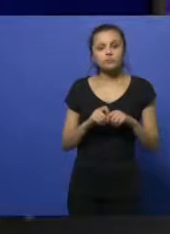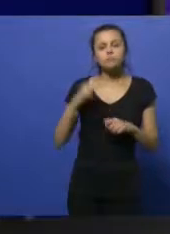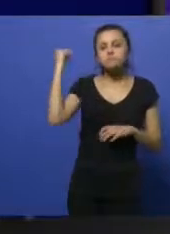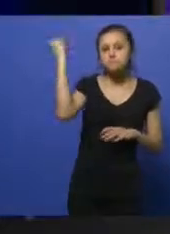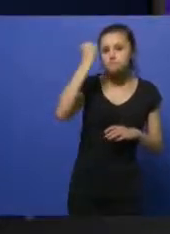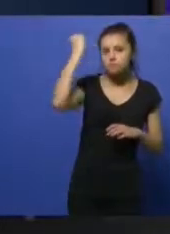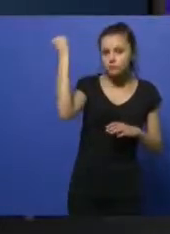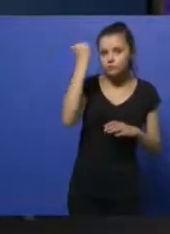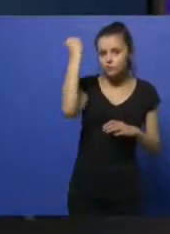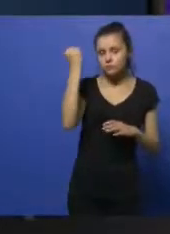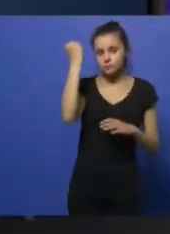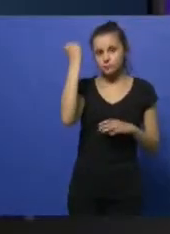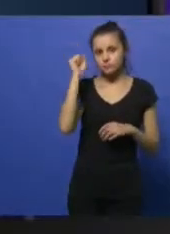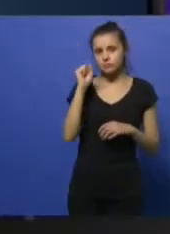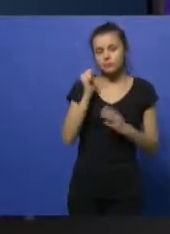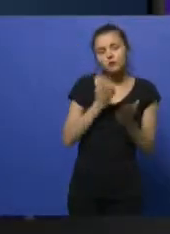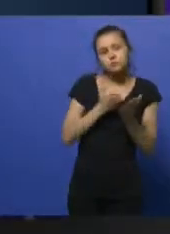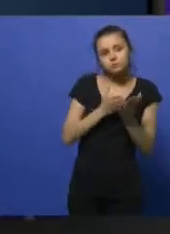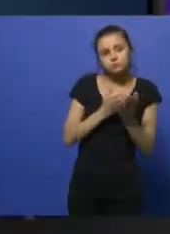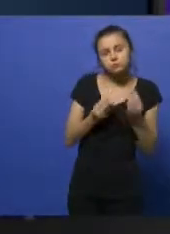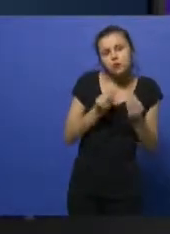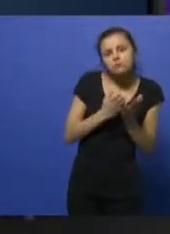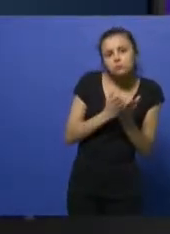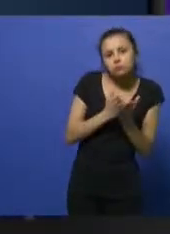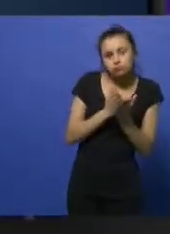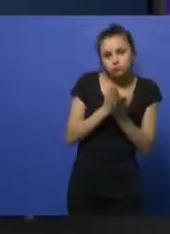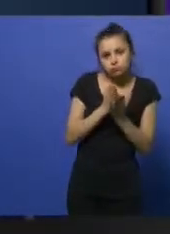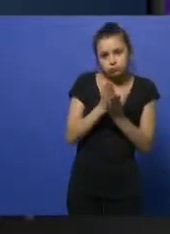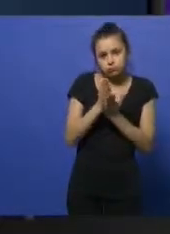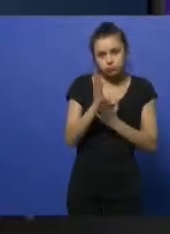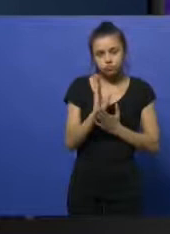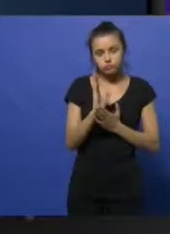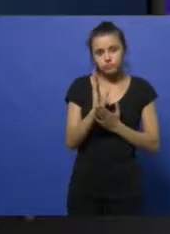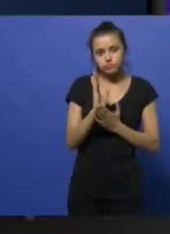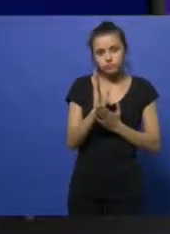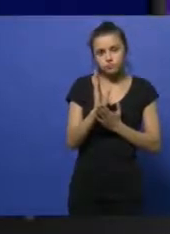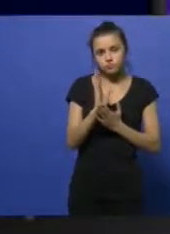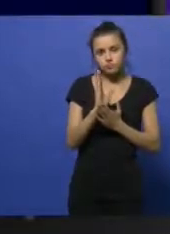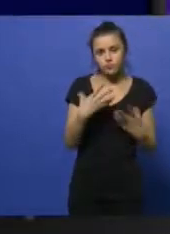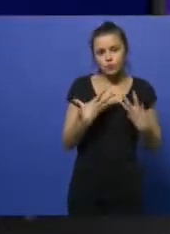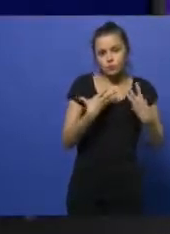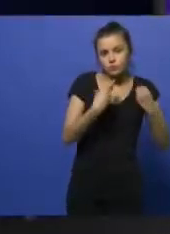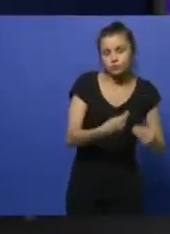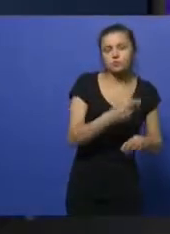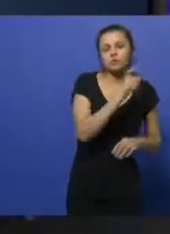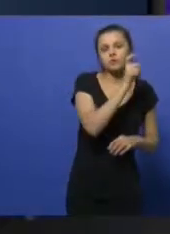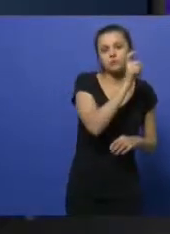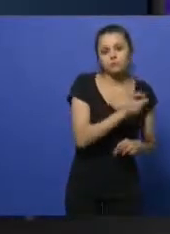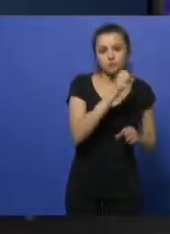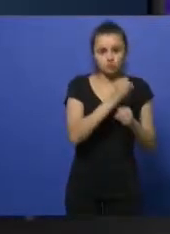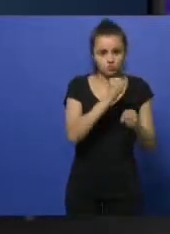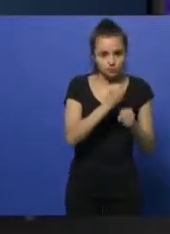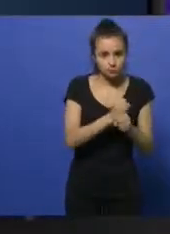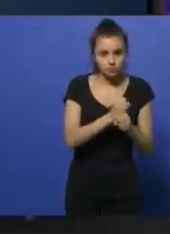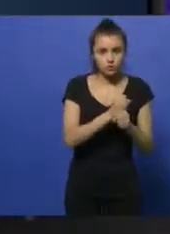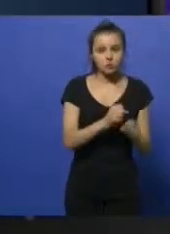te decía, para poder avanzar nosotros en esto que es la defensa de cada puesto de trabajo, la